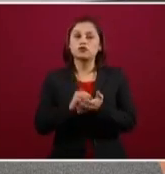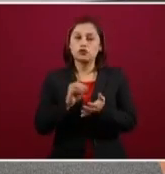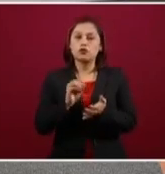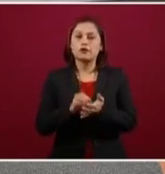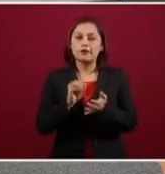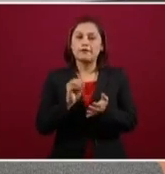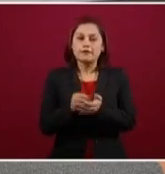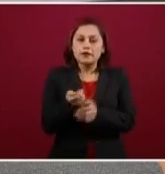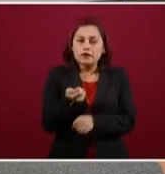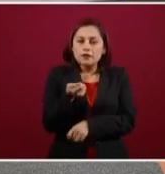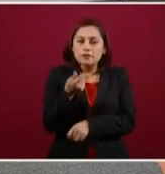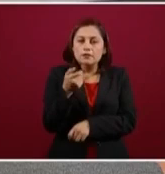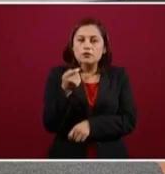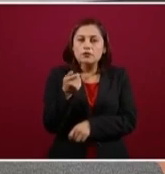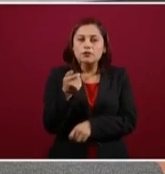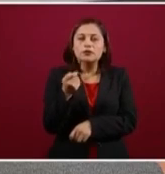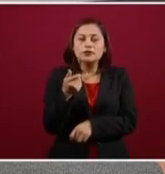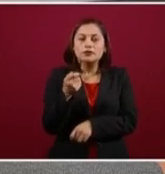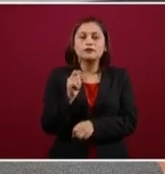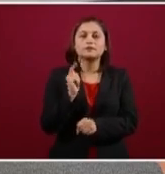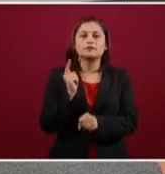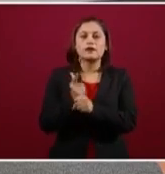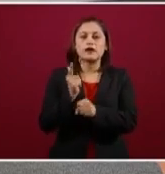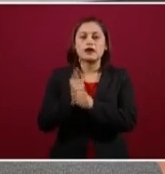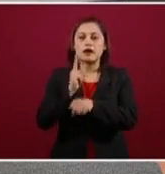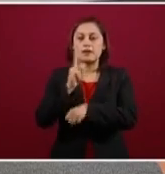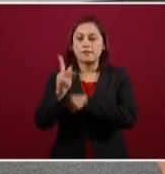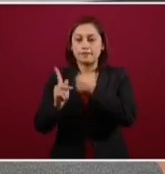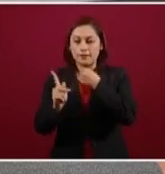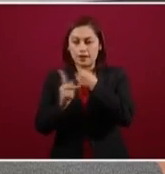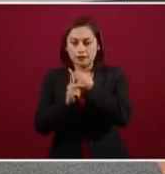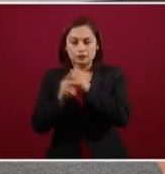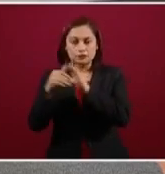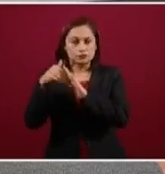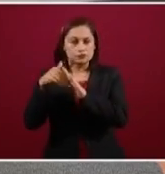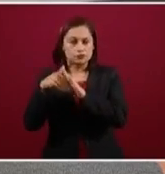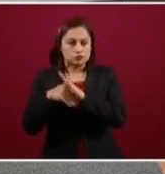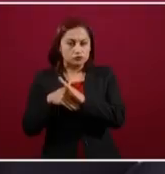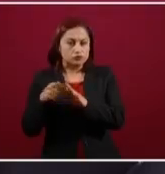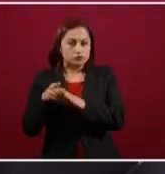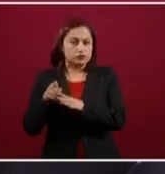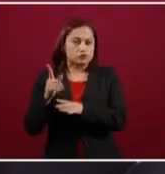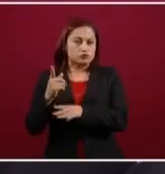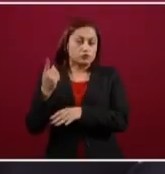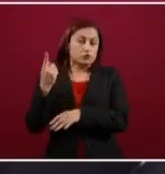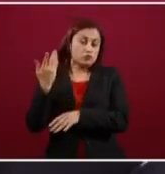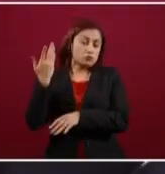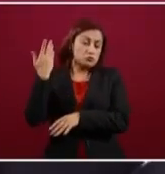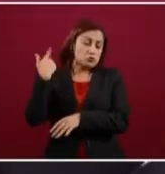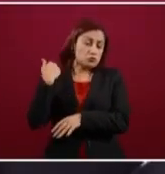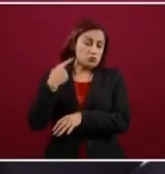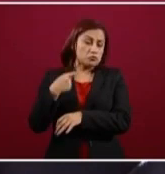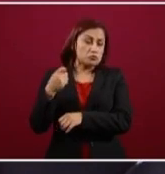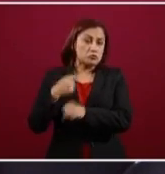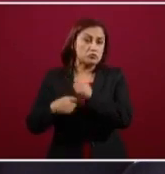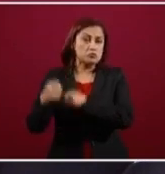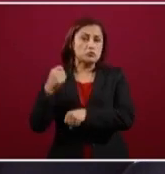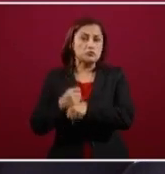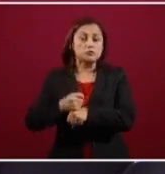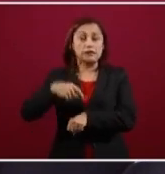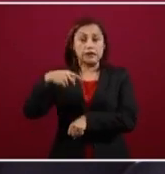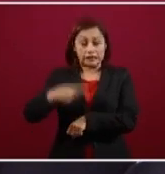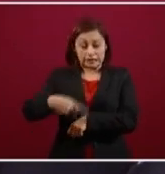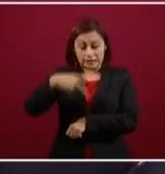a países en deuda soberana incluso a un siglo, tuvo una estrategia en México que funcionó como